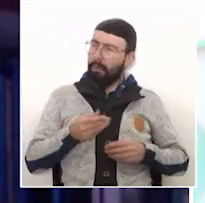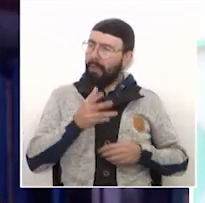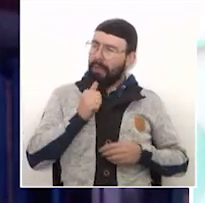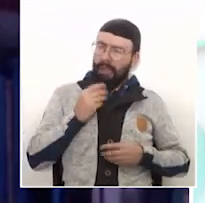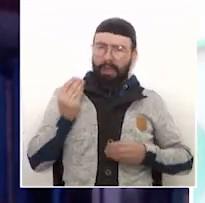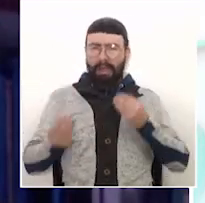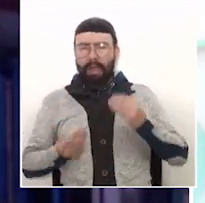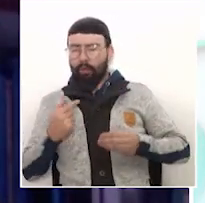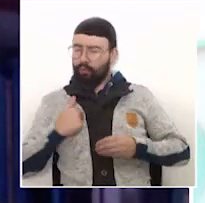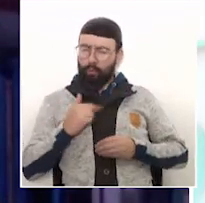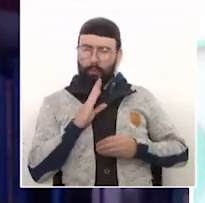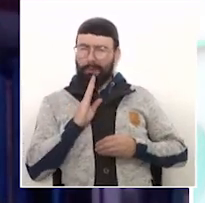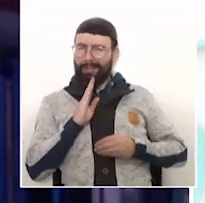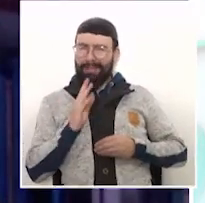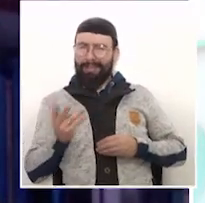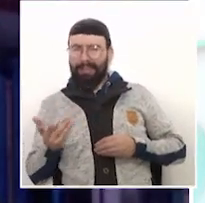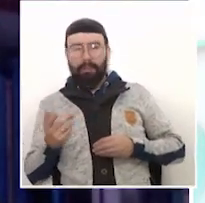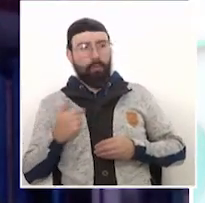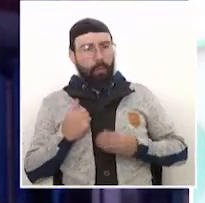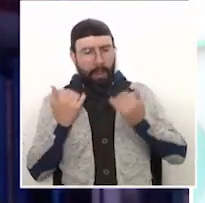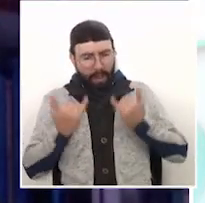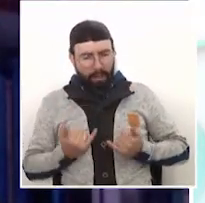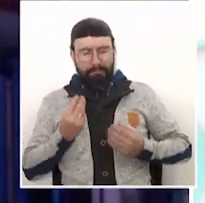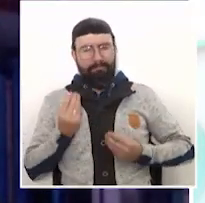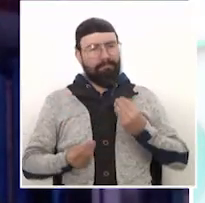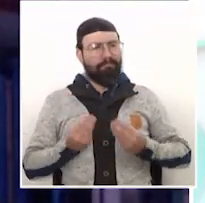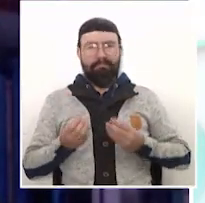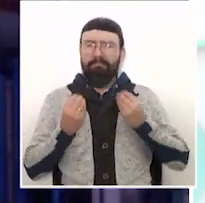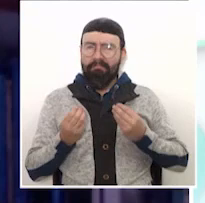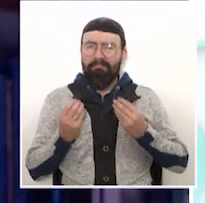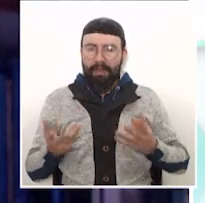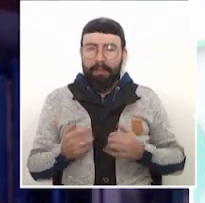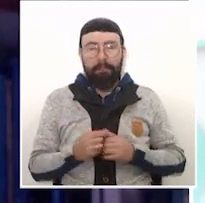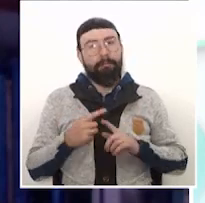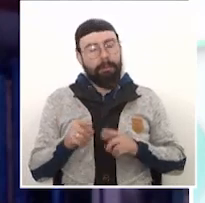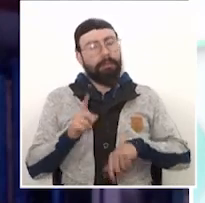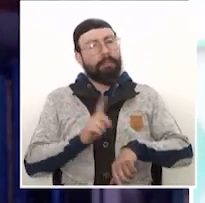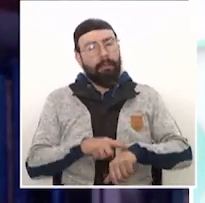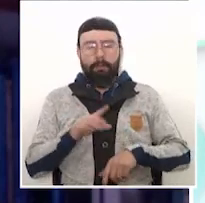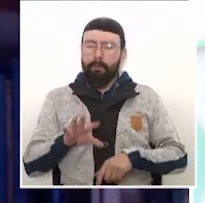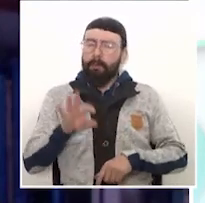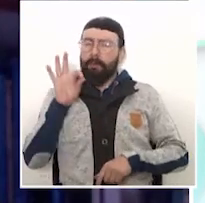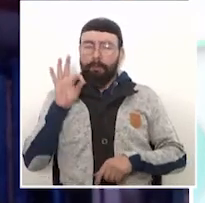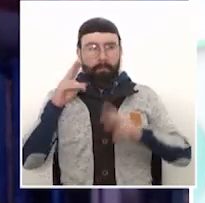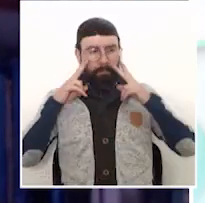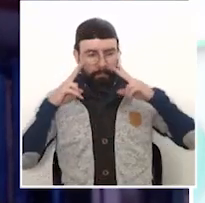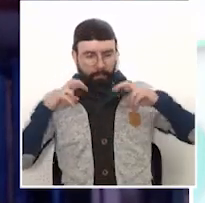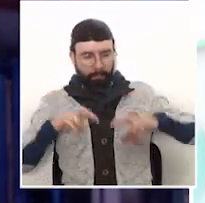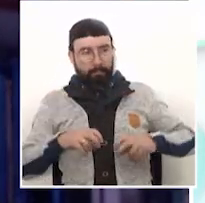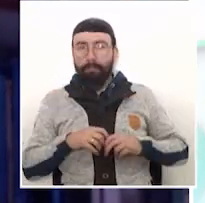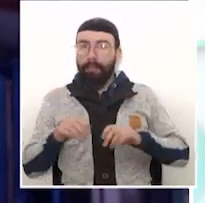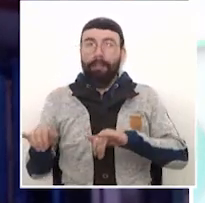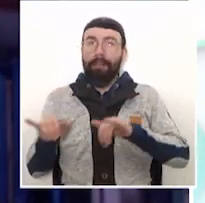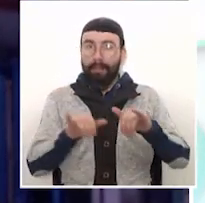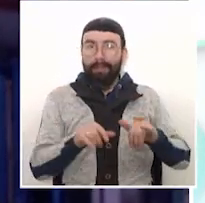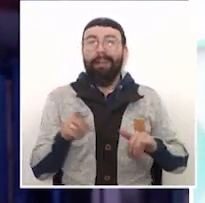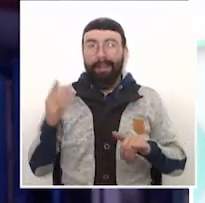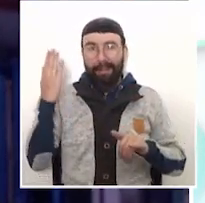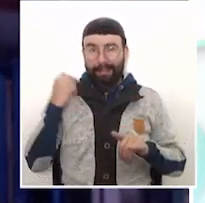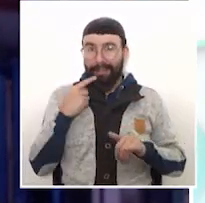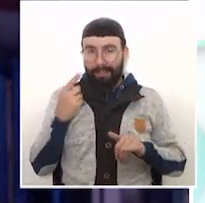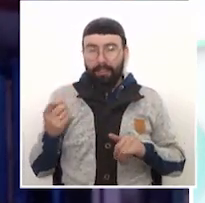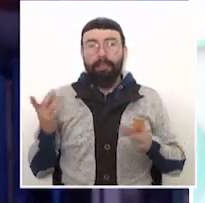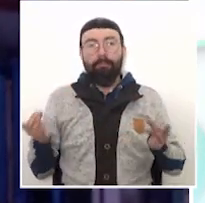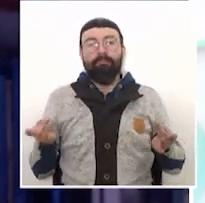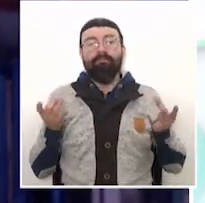eres, para qué estamos en este plano. Pero para eso hay que dedicar tiempos, volvemos a lo mismo, a la meditación, a ir